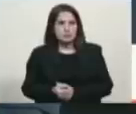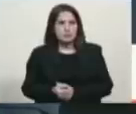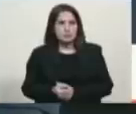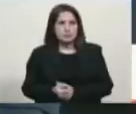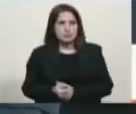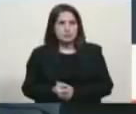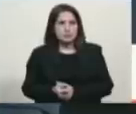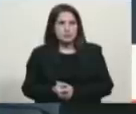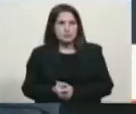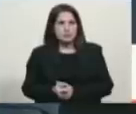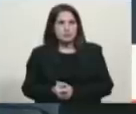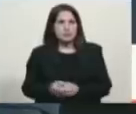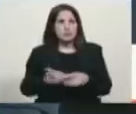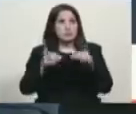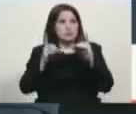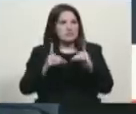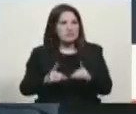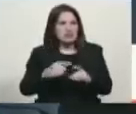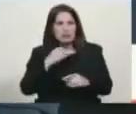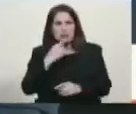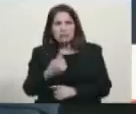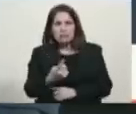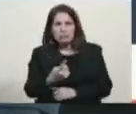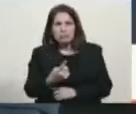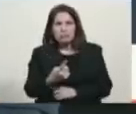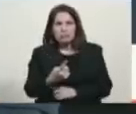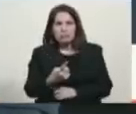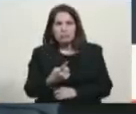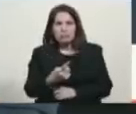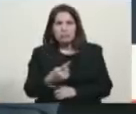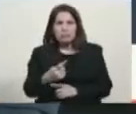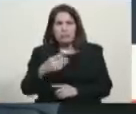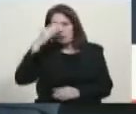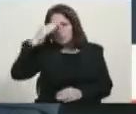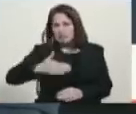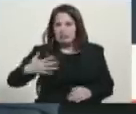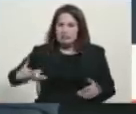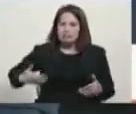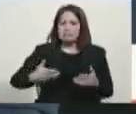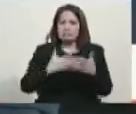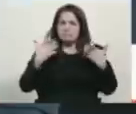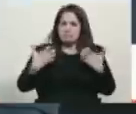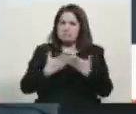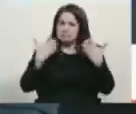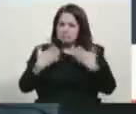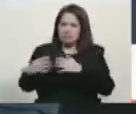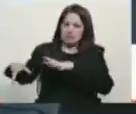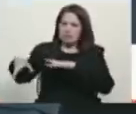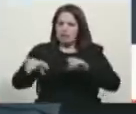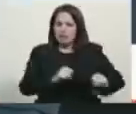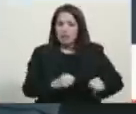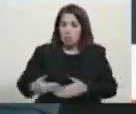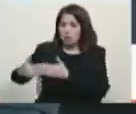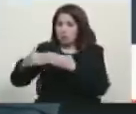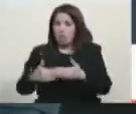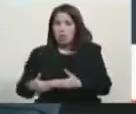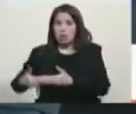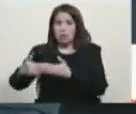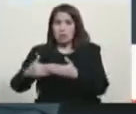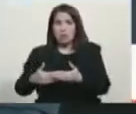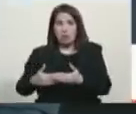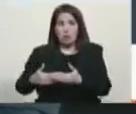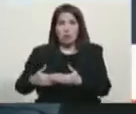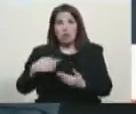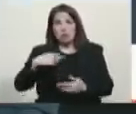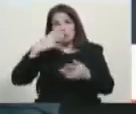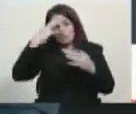sino estoy seguro que si Venezuela es agredida militarmente, invadida por el imperio de los Estados Unidos, estoy